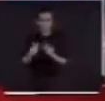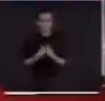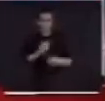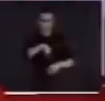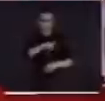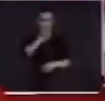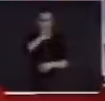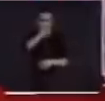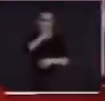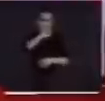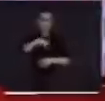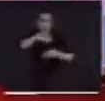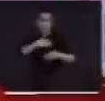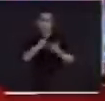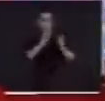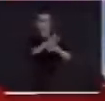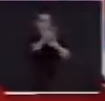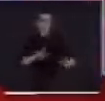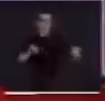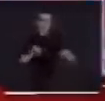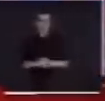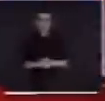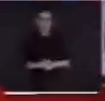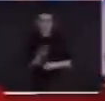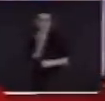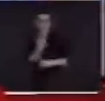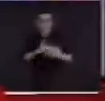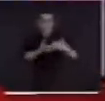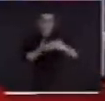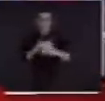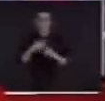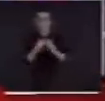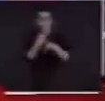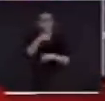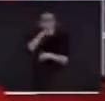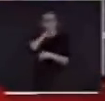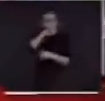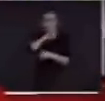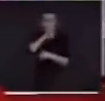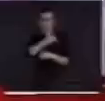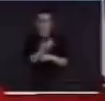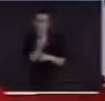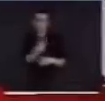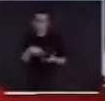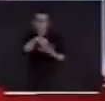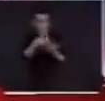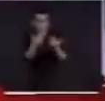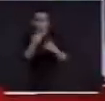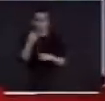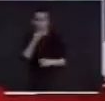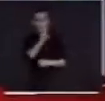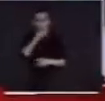ven seguro que yo no te defraudaré baila con los sangar ranga venga levántate Ven a cantar